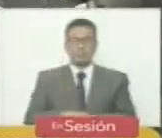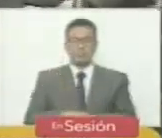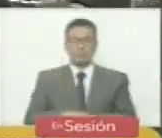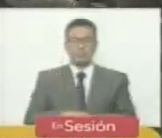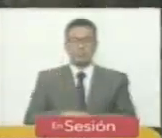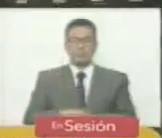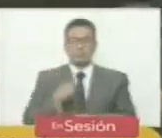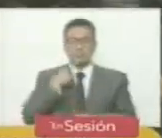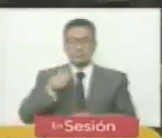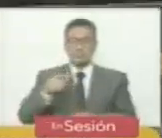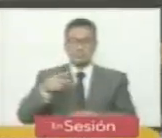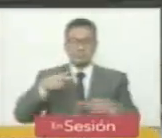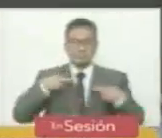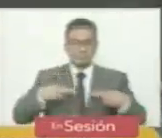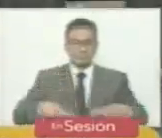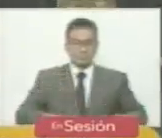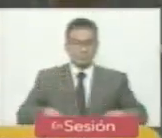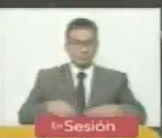Y eso es humano.